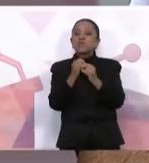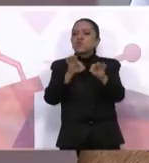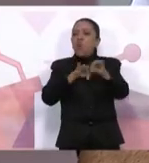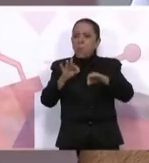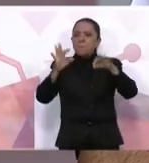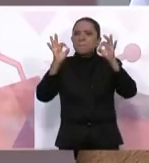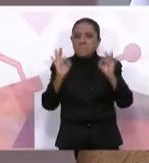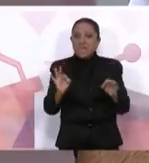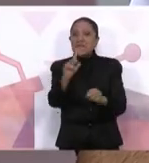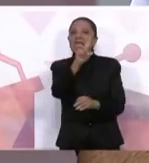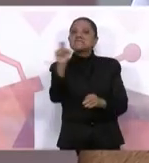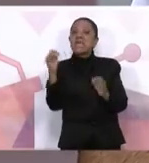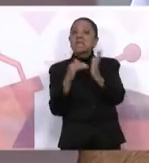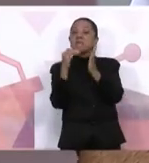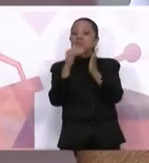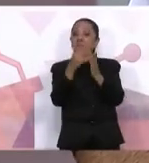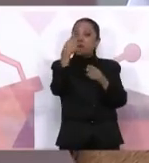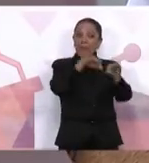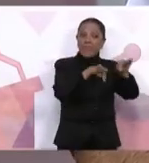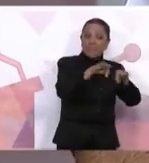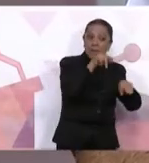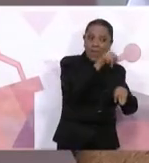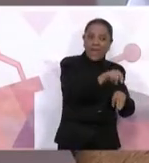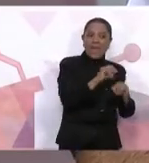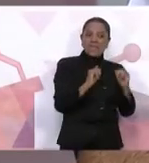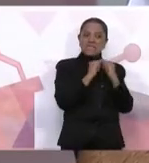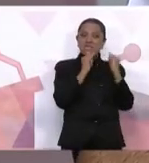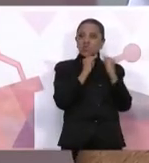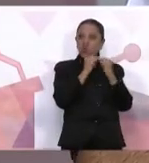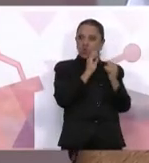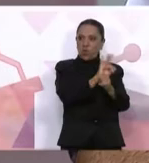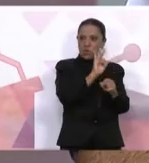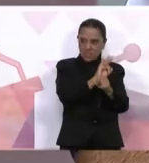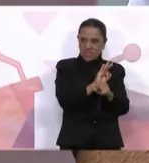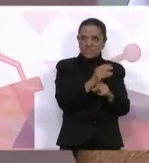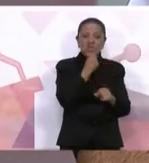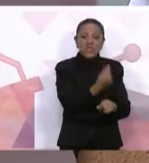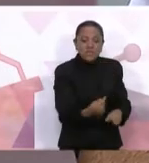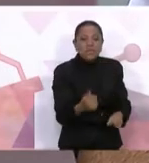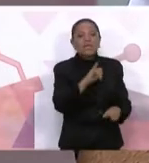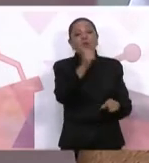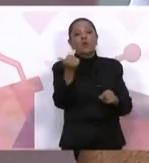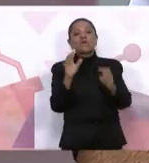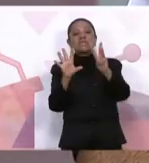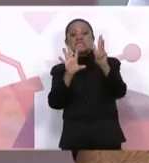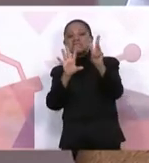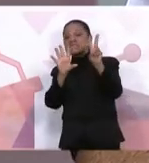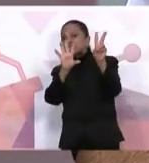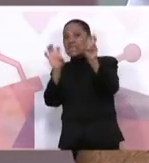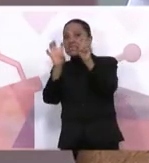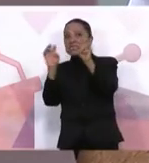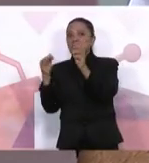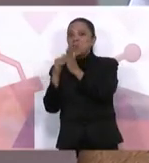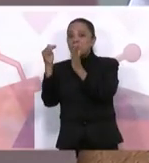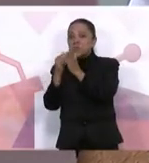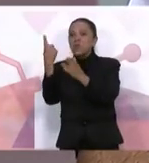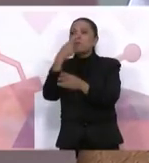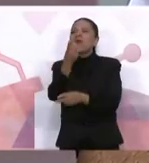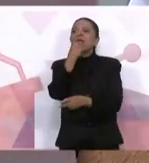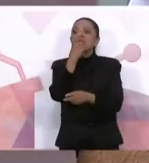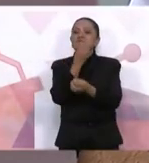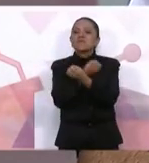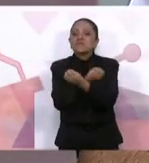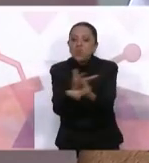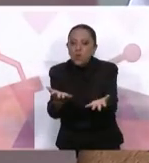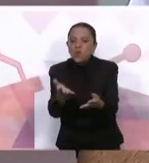para la operación del instituto y 700 millones para darle desayuno escolar a los más de 300 mil infantes